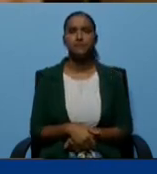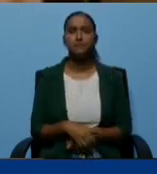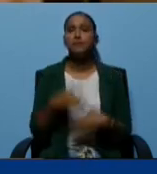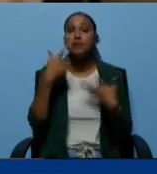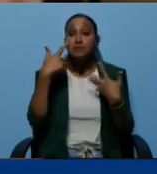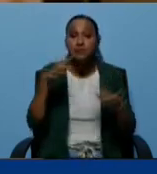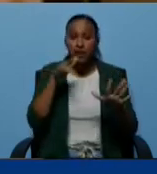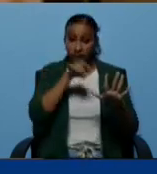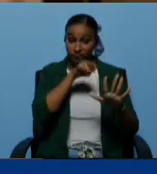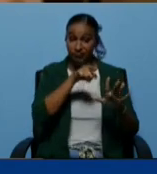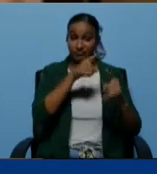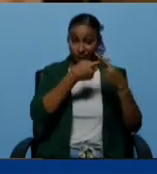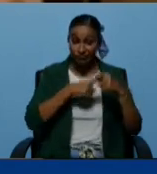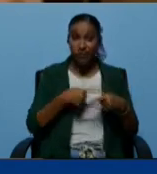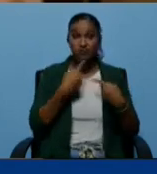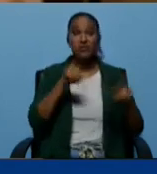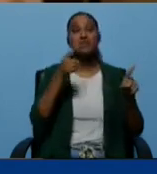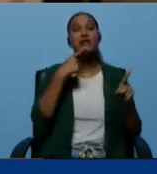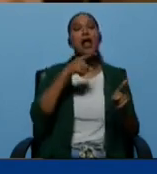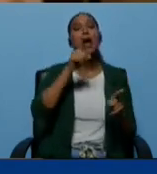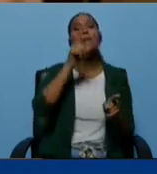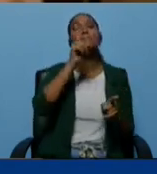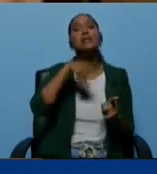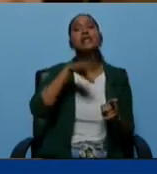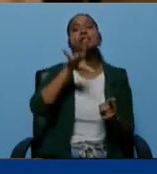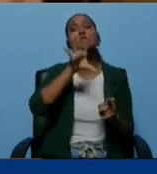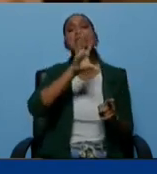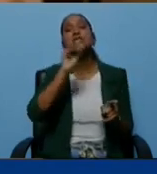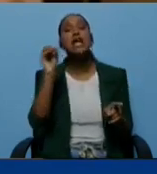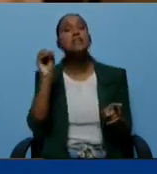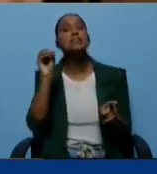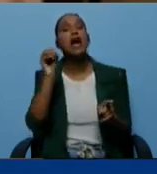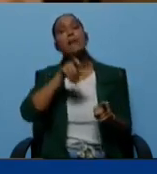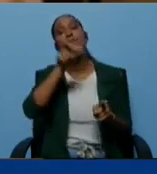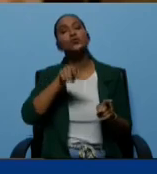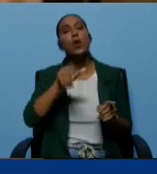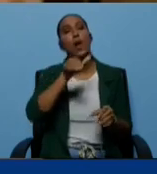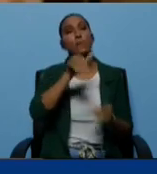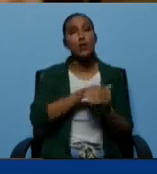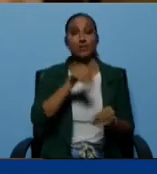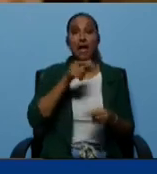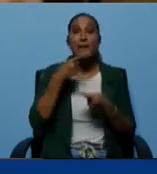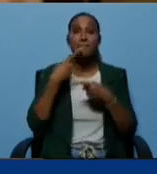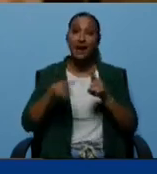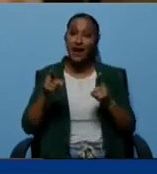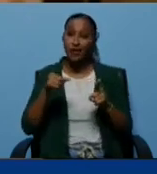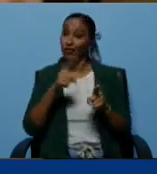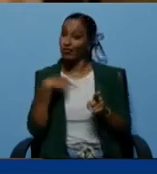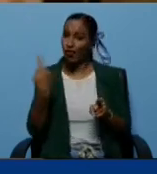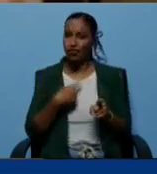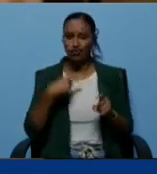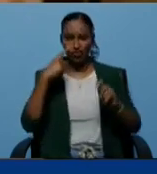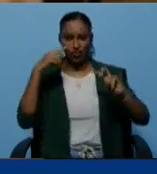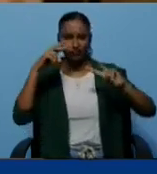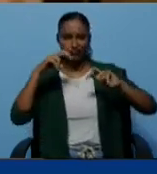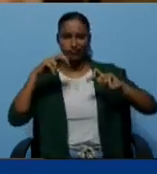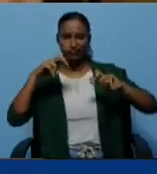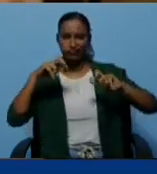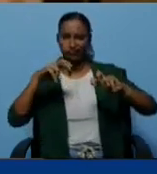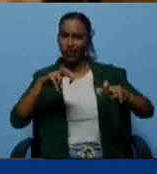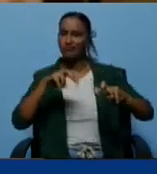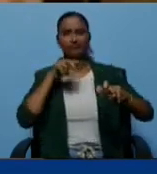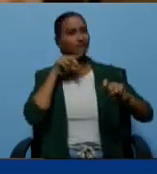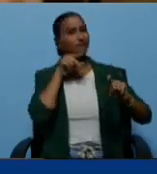no menos de 500.000 personas, pero cifras investigadas por todos nosotros revelan que no pudieron haber